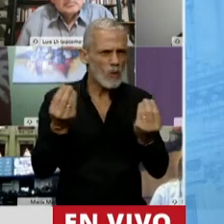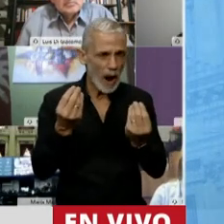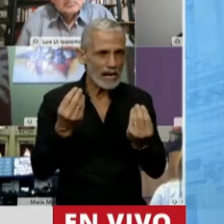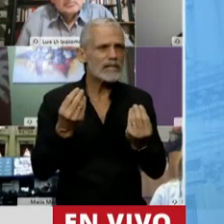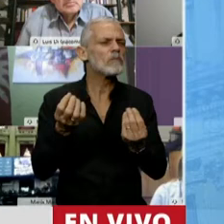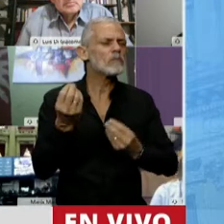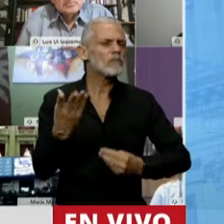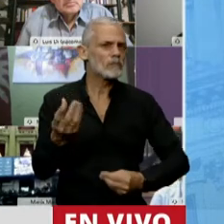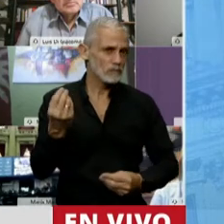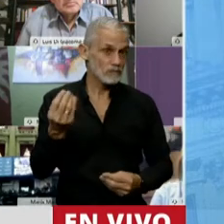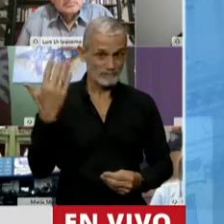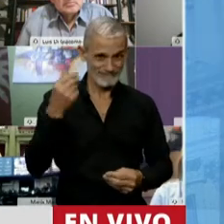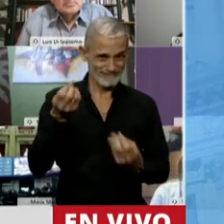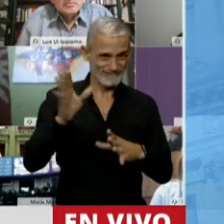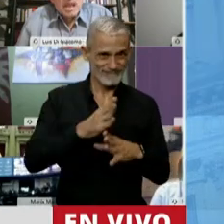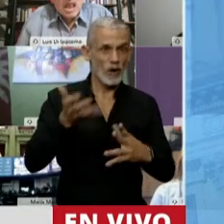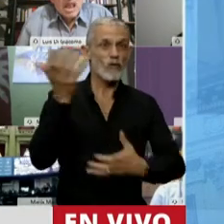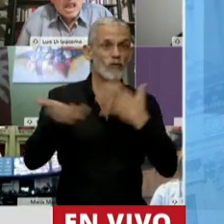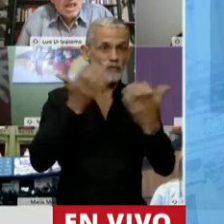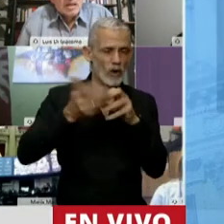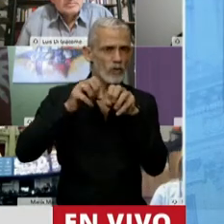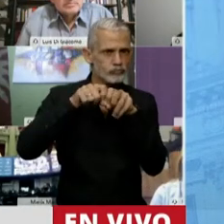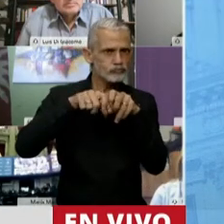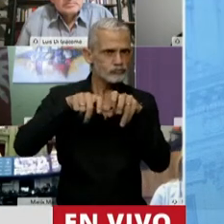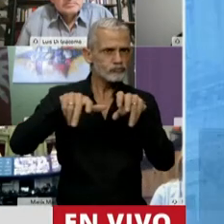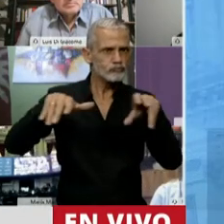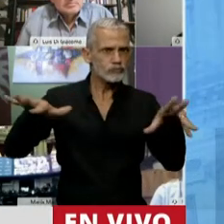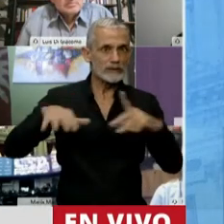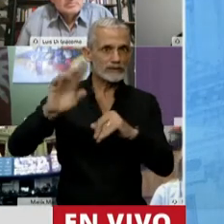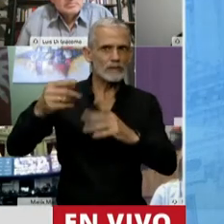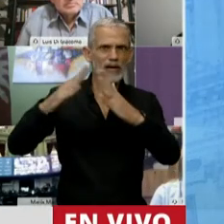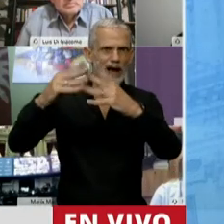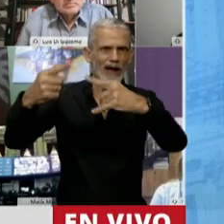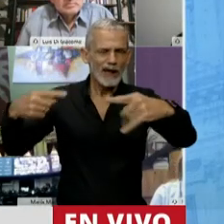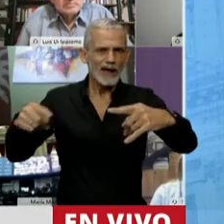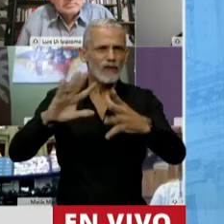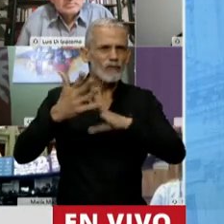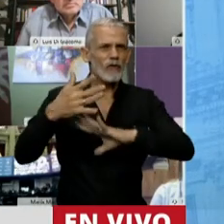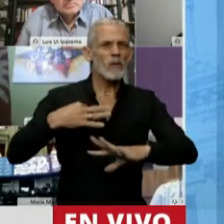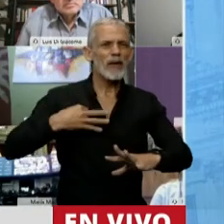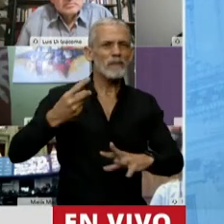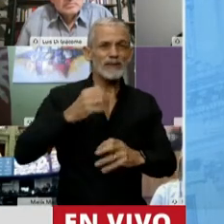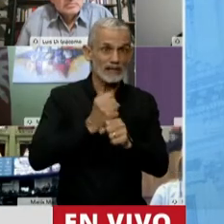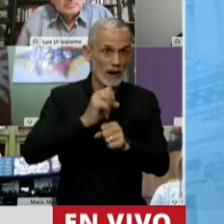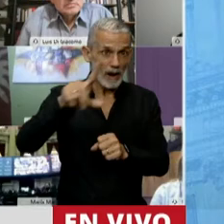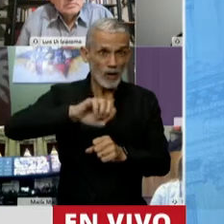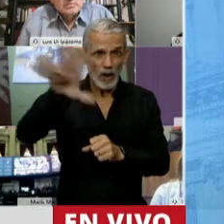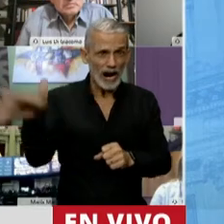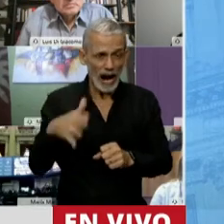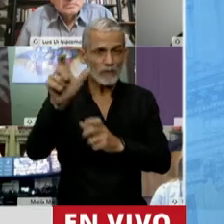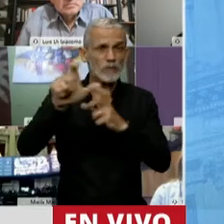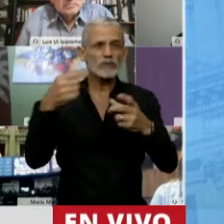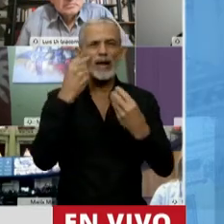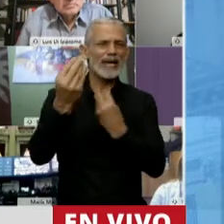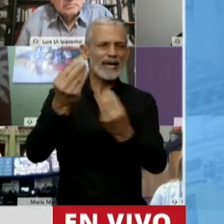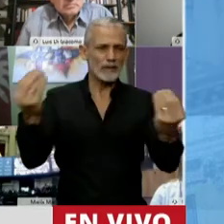Porque, como decíamos en el inicio, el fuego viene avanzando también sobre las propiedades y el medio de vida de muchos y muchas productoras y pobladores de los